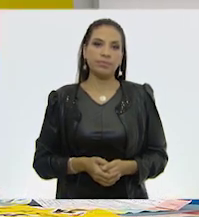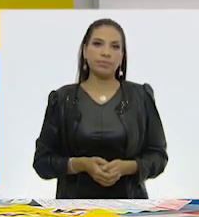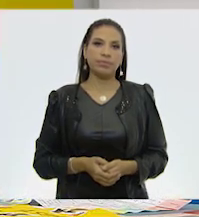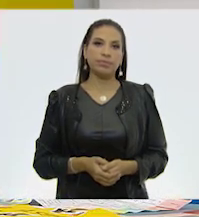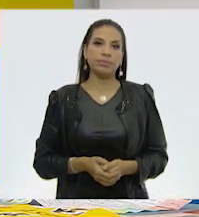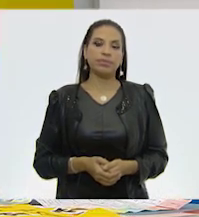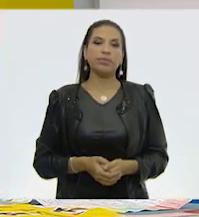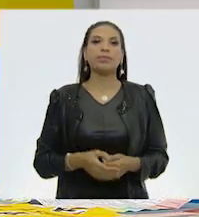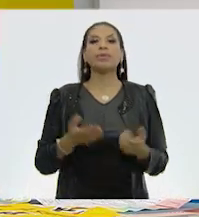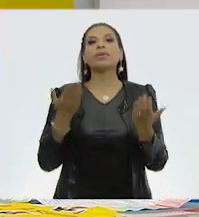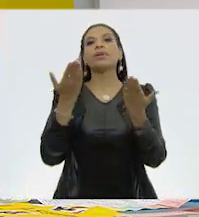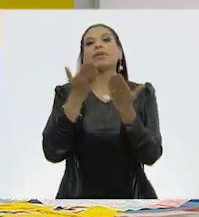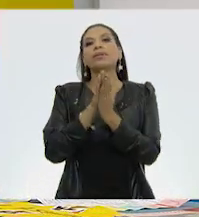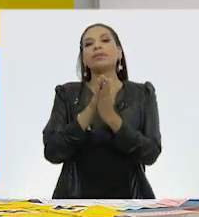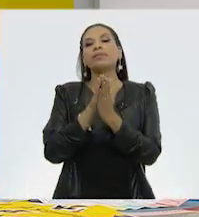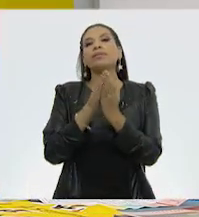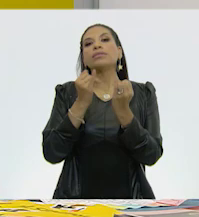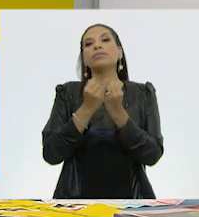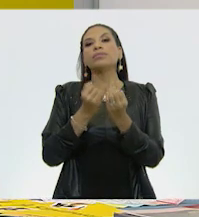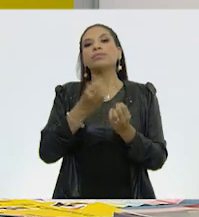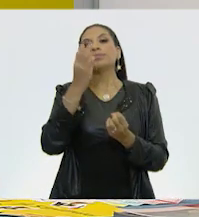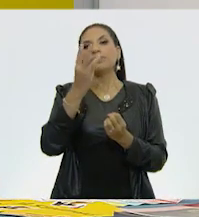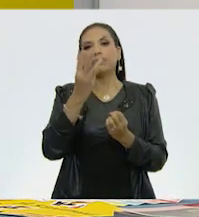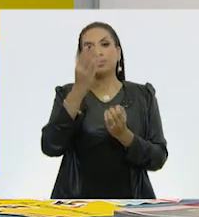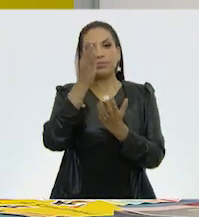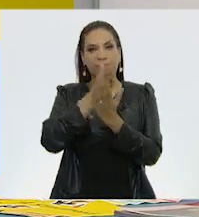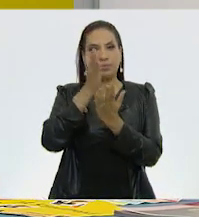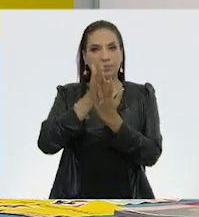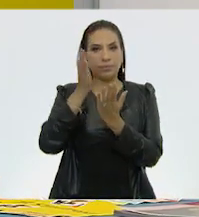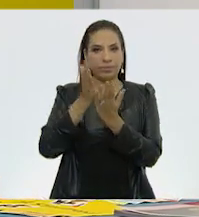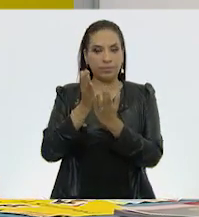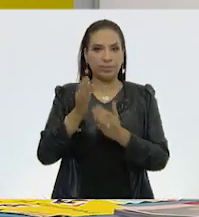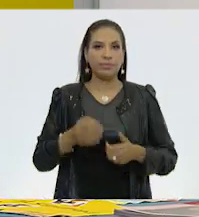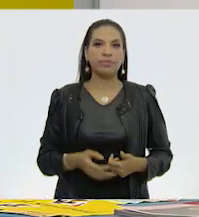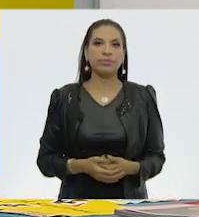Y esta la van a doblar también en tercios.